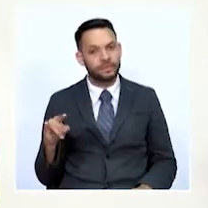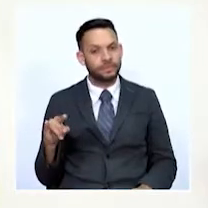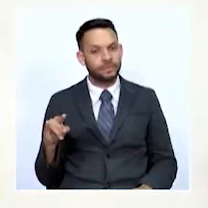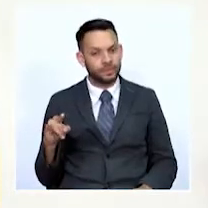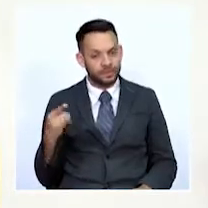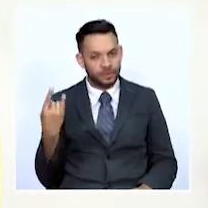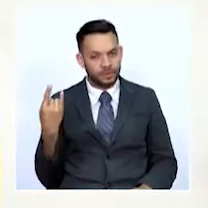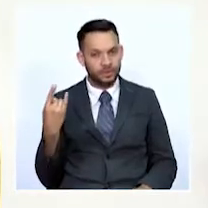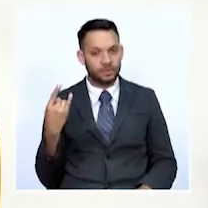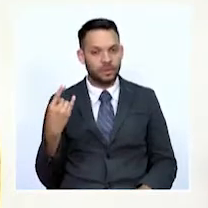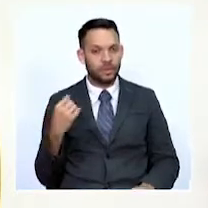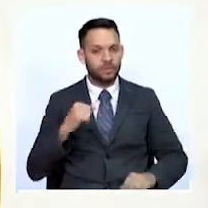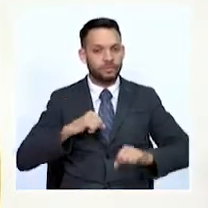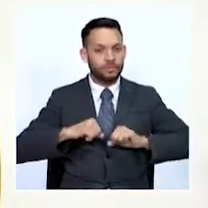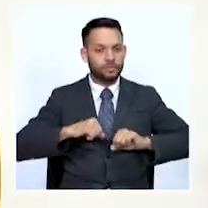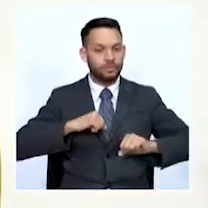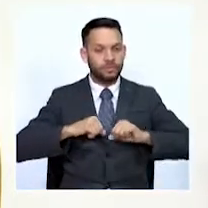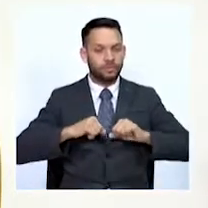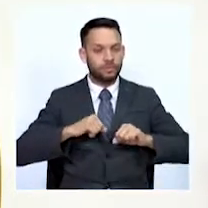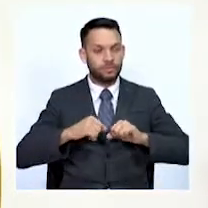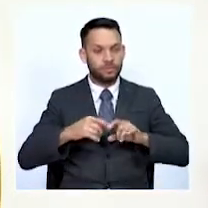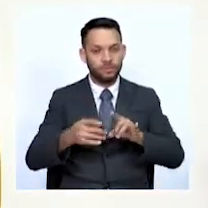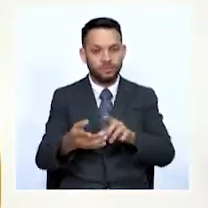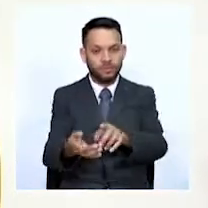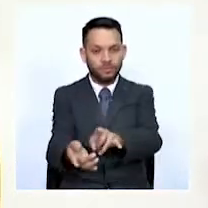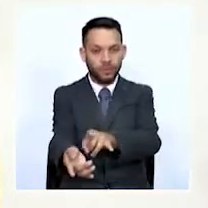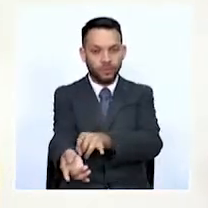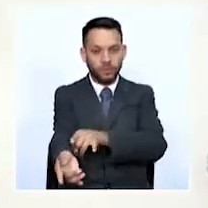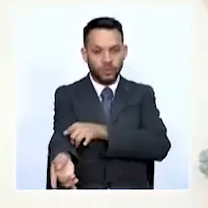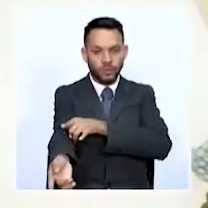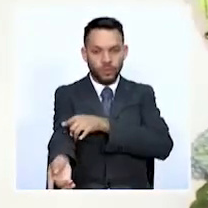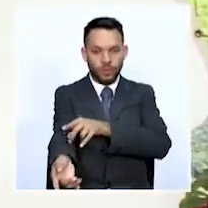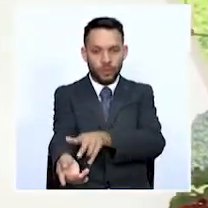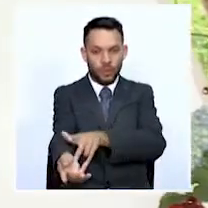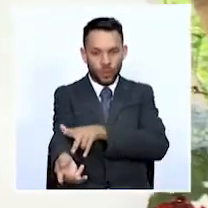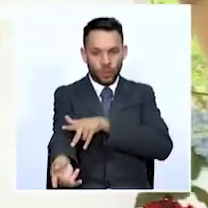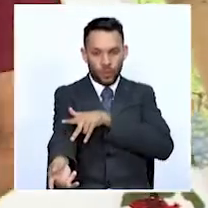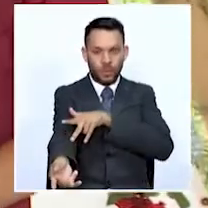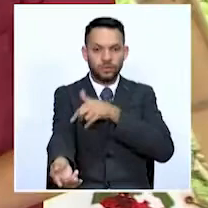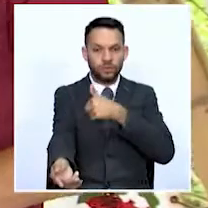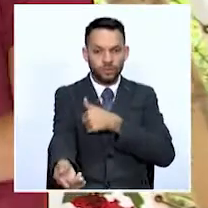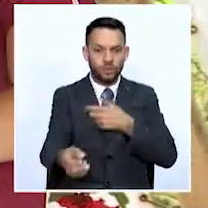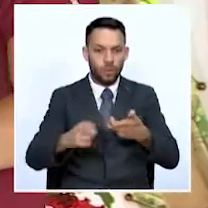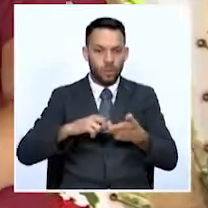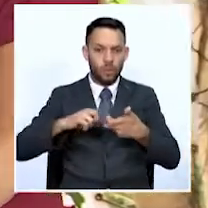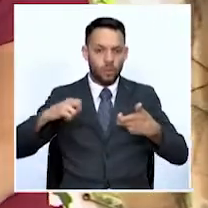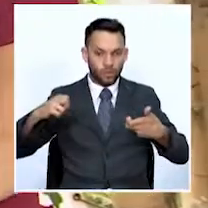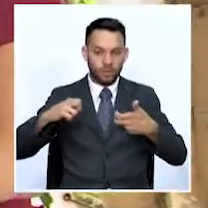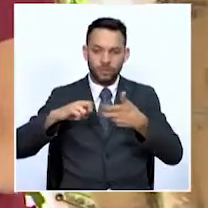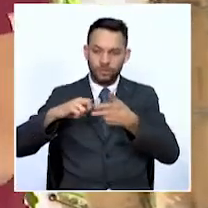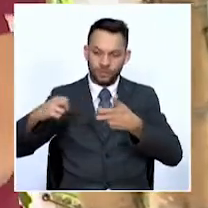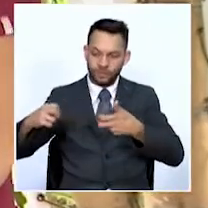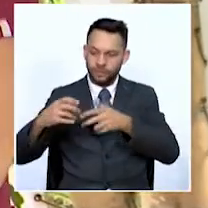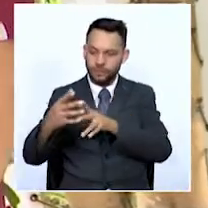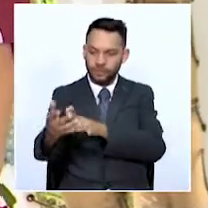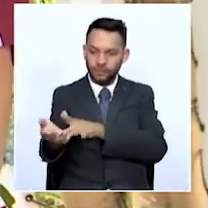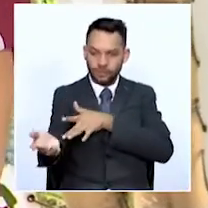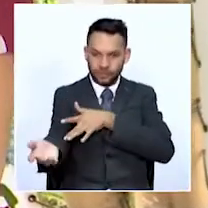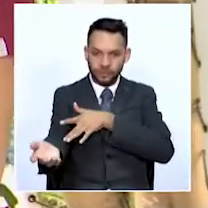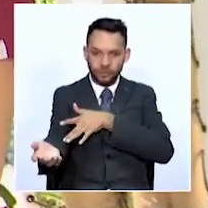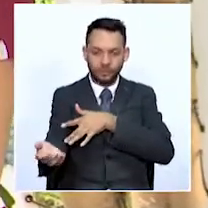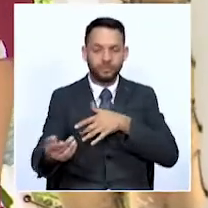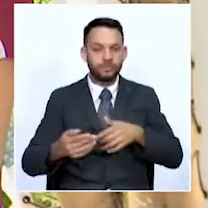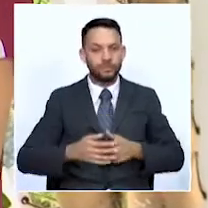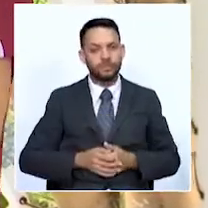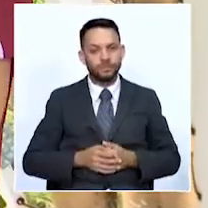del tendoncito largo del bíceps, o sea, de este músculo que nos ayuda. Igual, lo hacemos siempre los dos lados, duro.